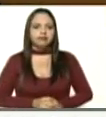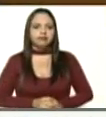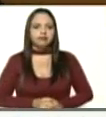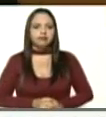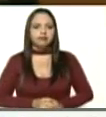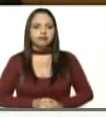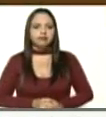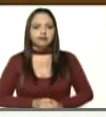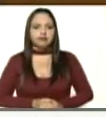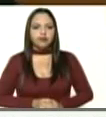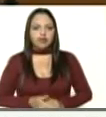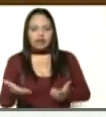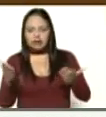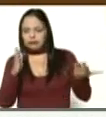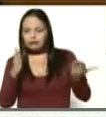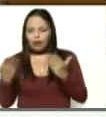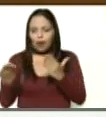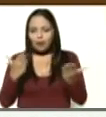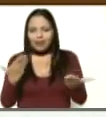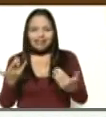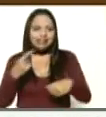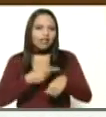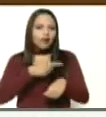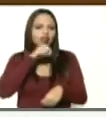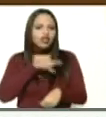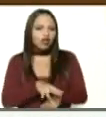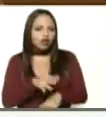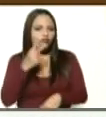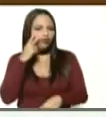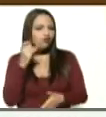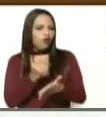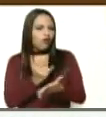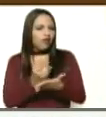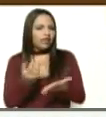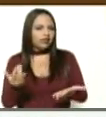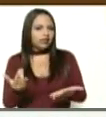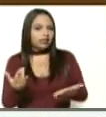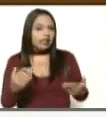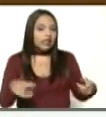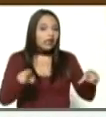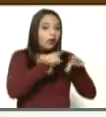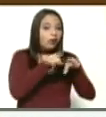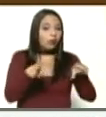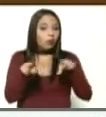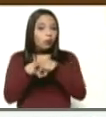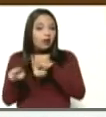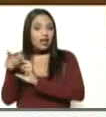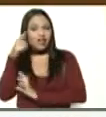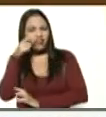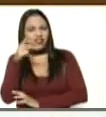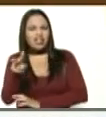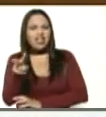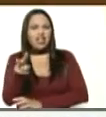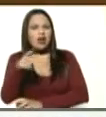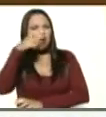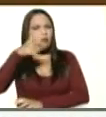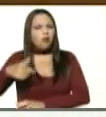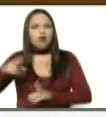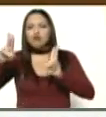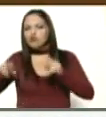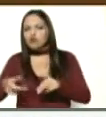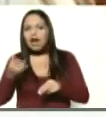1989. Y uno comienza a comparar esos momentos históricos y las coincidencias, y tú te das cuenta cómo nosotros somos un pueblo que nunca se quedó